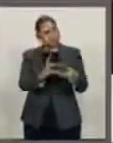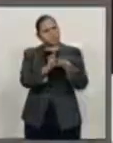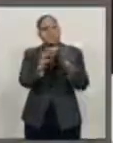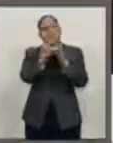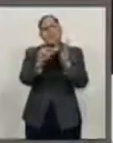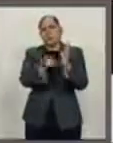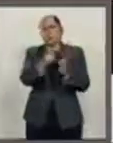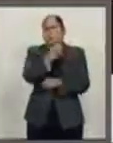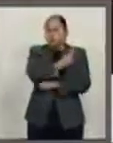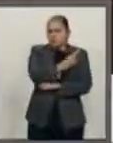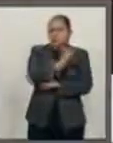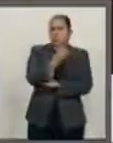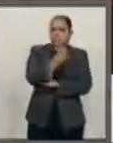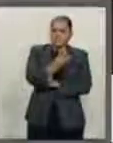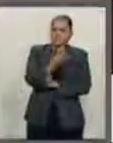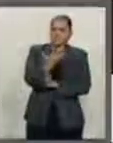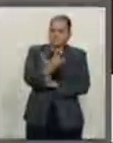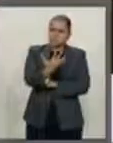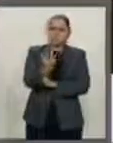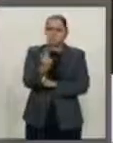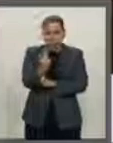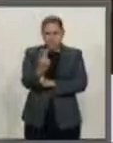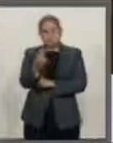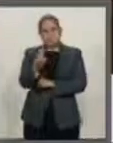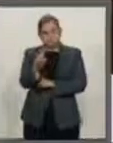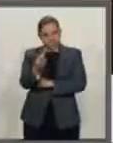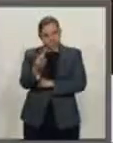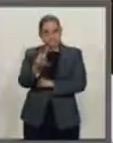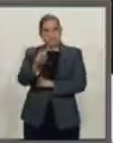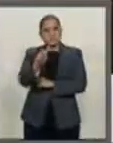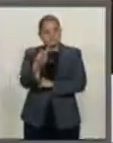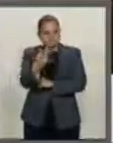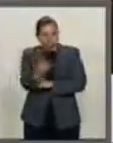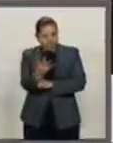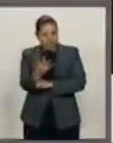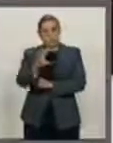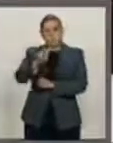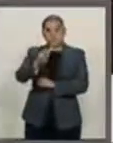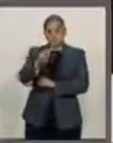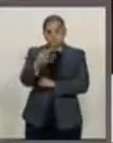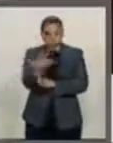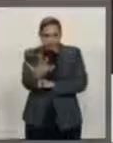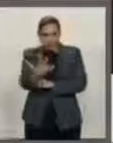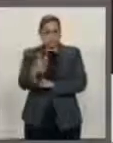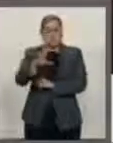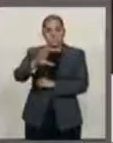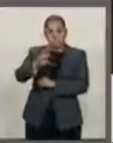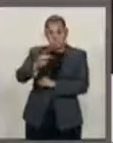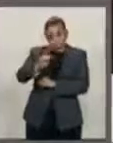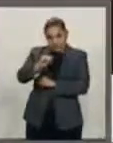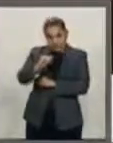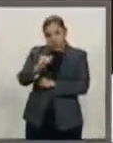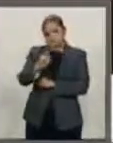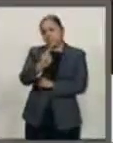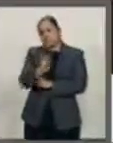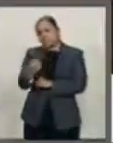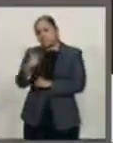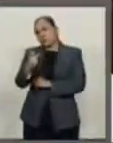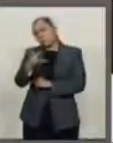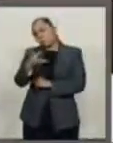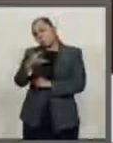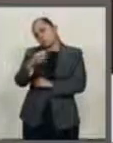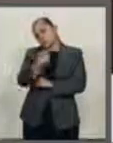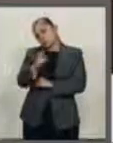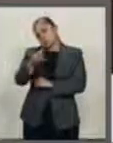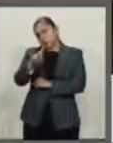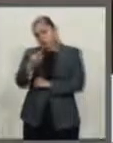4, 5, 25, 30, 34, 35, 90 y 133 de la